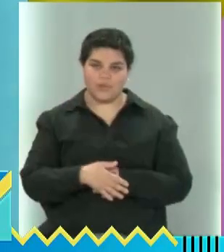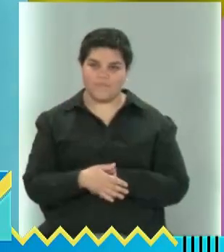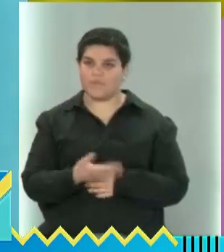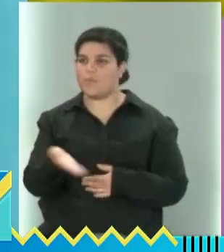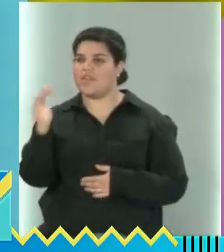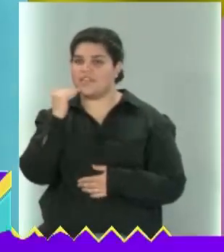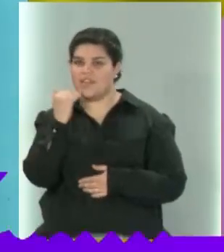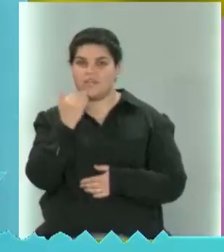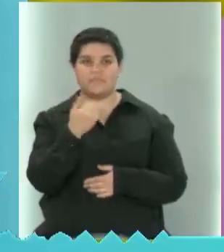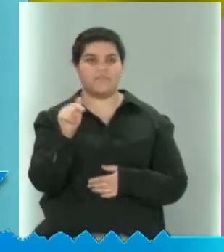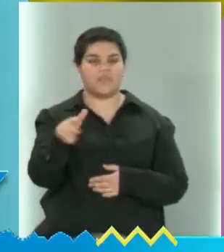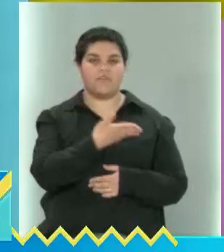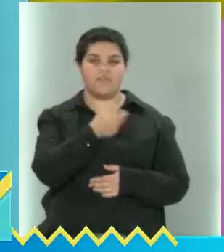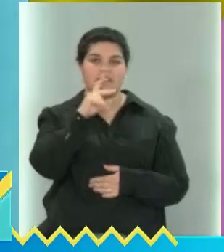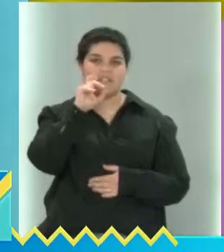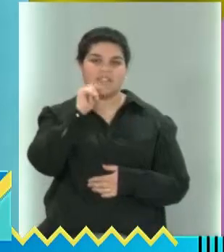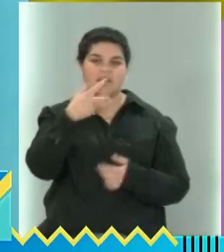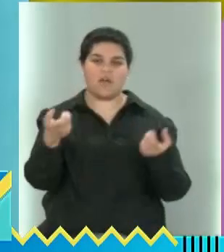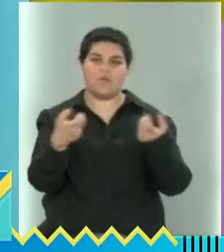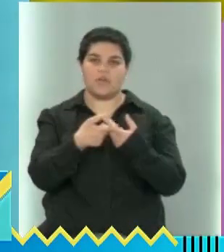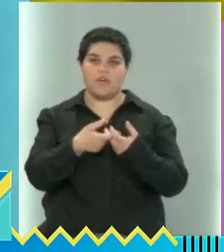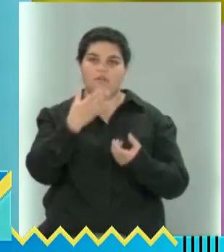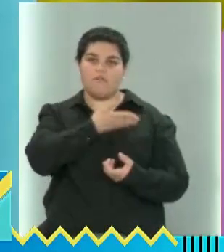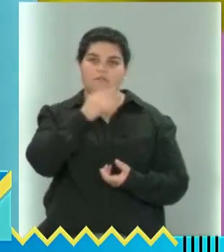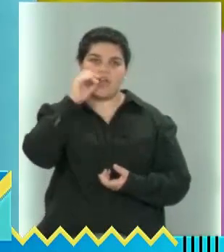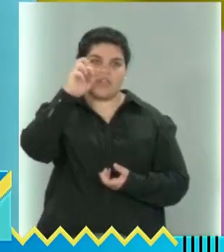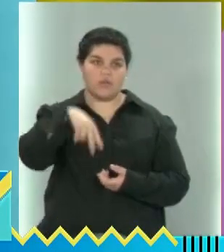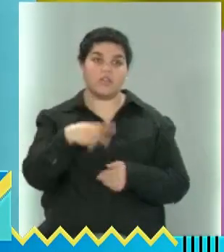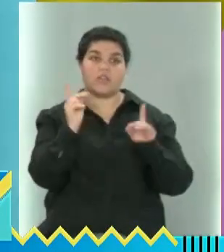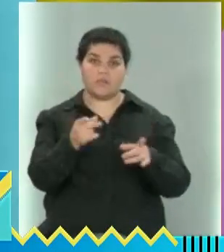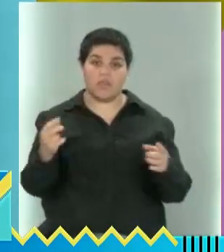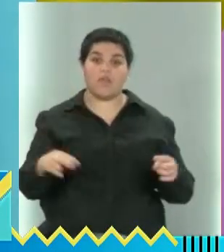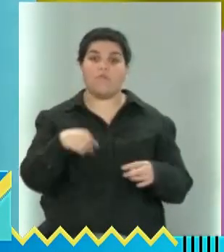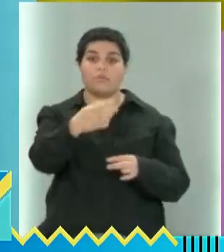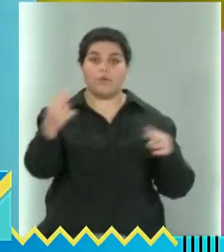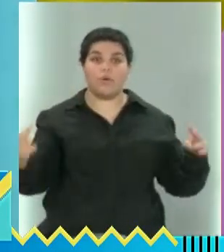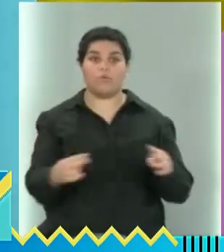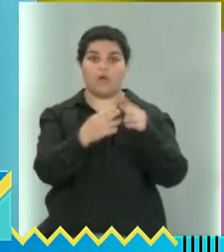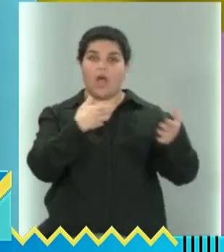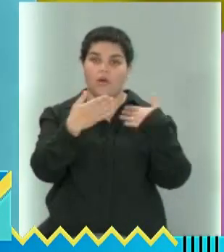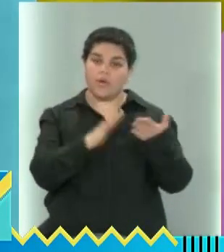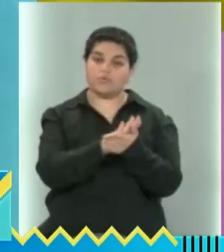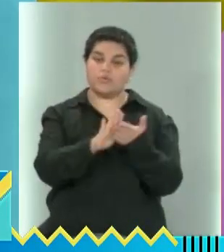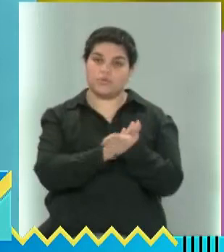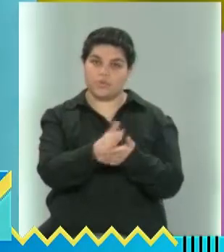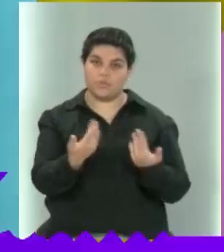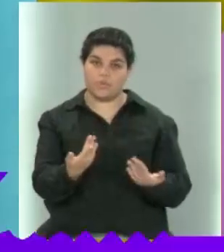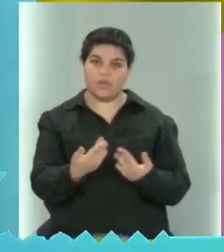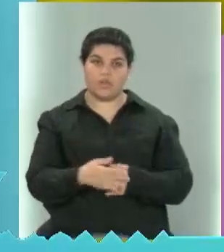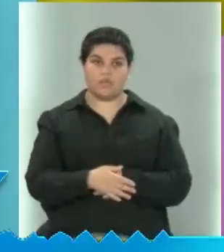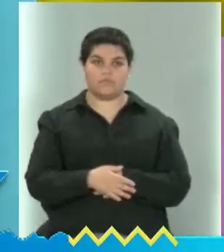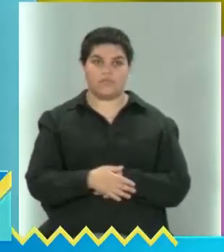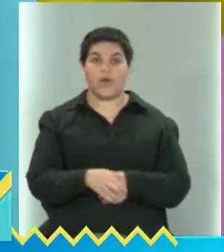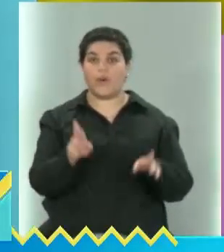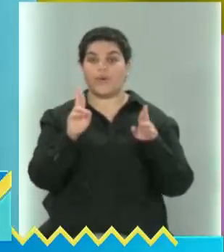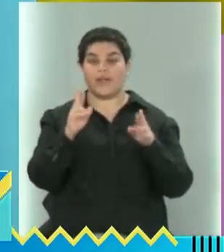luego. Francisca Staiti, secretaria general de FADIUM, también acá, y el compromiso de poder juntarse a charlar y resolver esto, que ojalá así sea. No